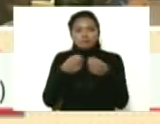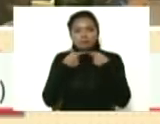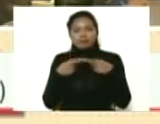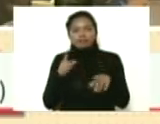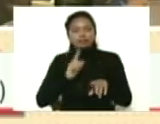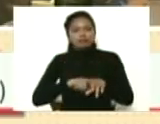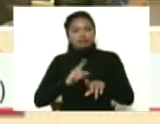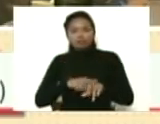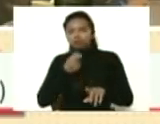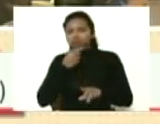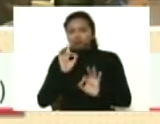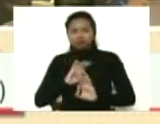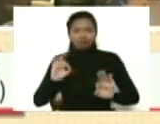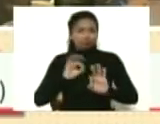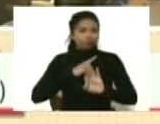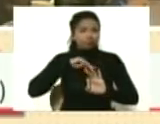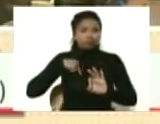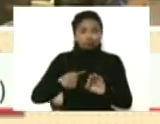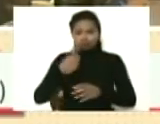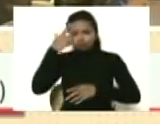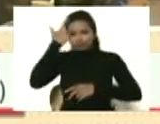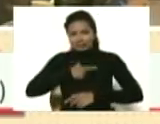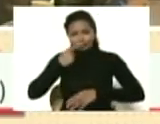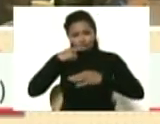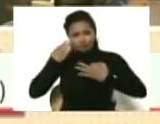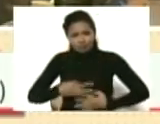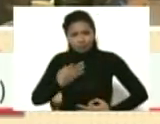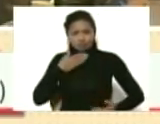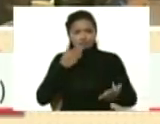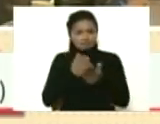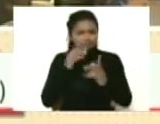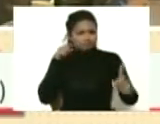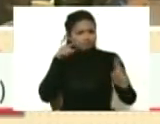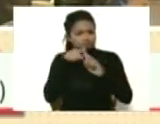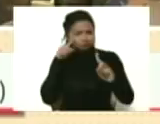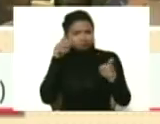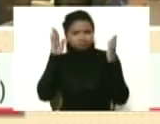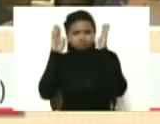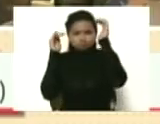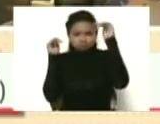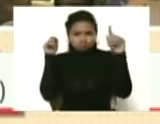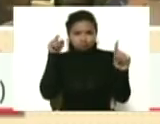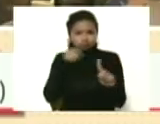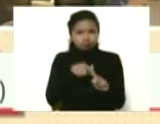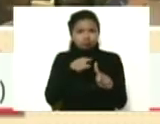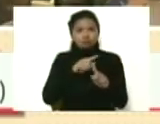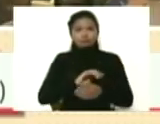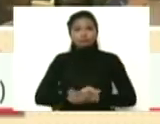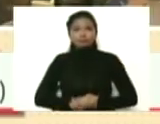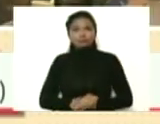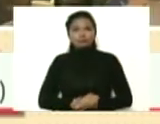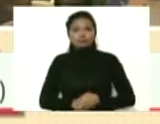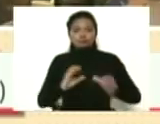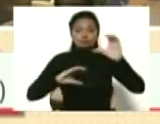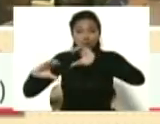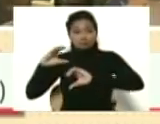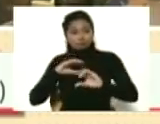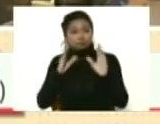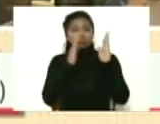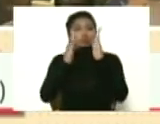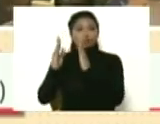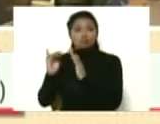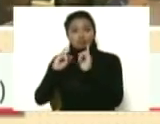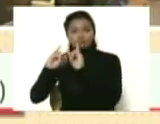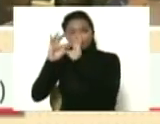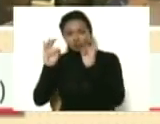tiempo, con la mayor seriedad, con la mayor cientificidad, organizando la